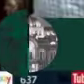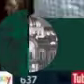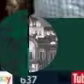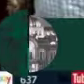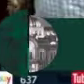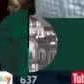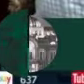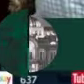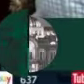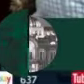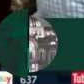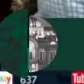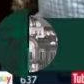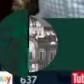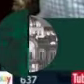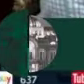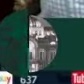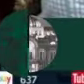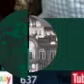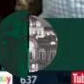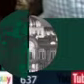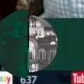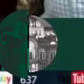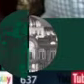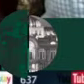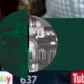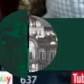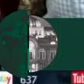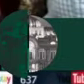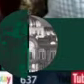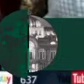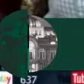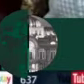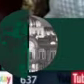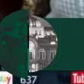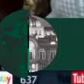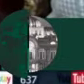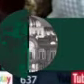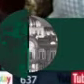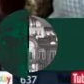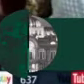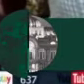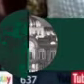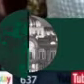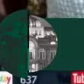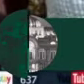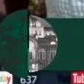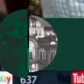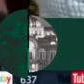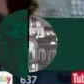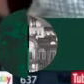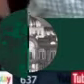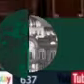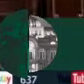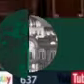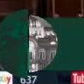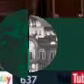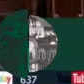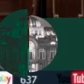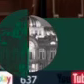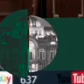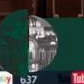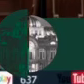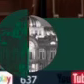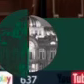a la Oficialía Mayor aumento salarial y revisión de sus prestaciones, así como mejorar las condiciones laborales y el